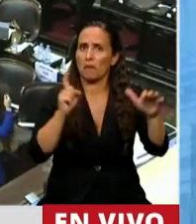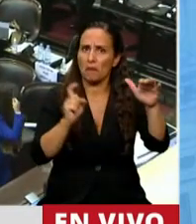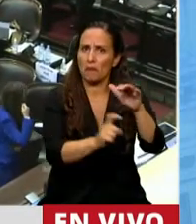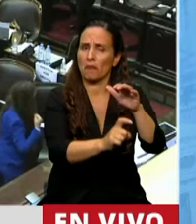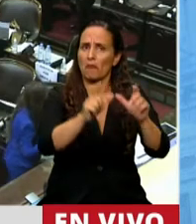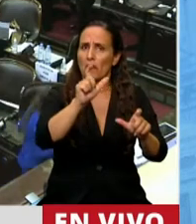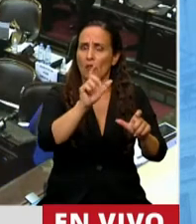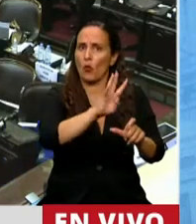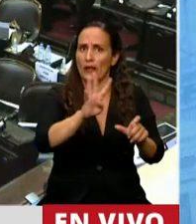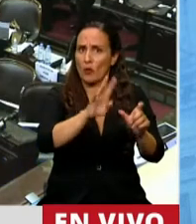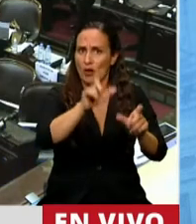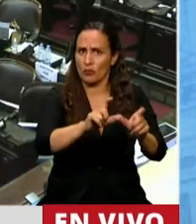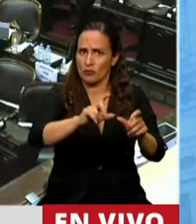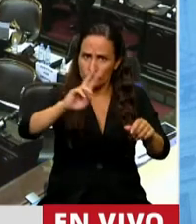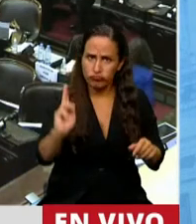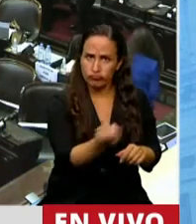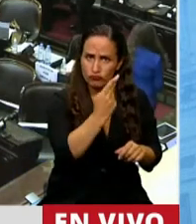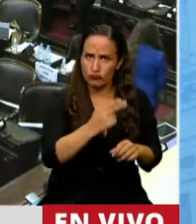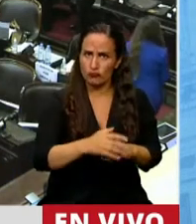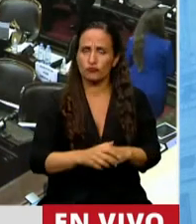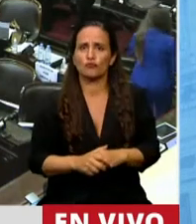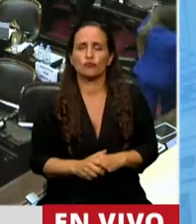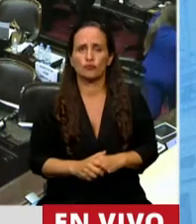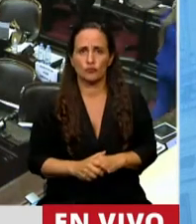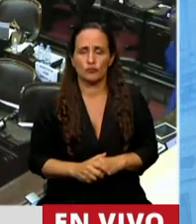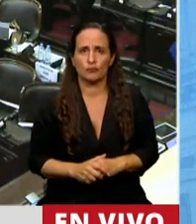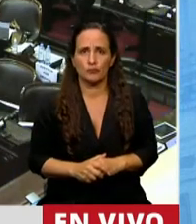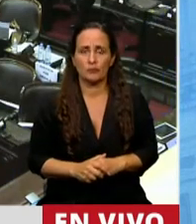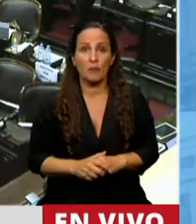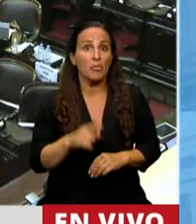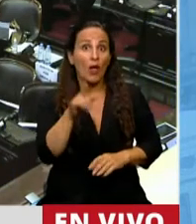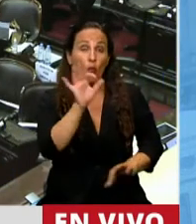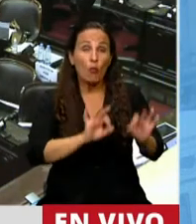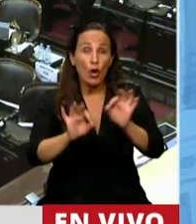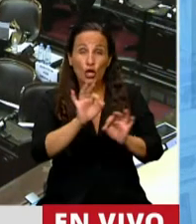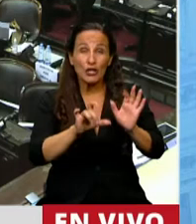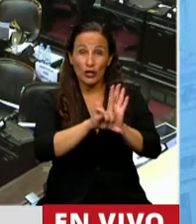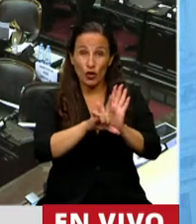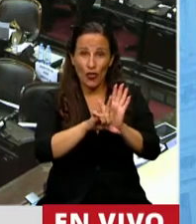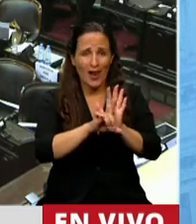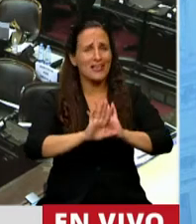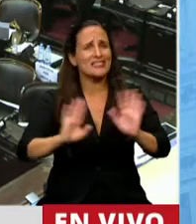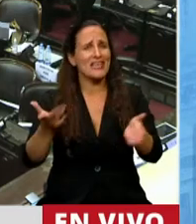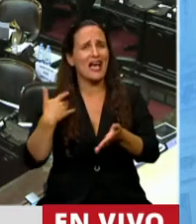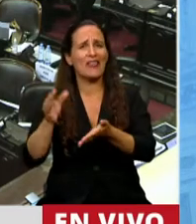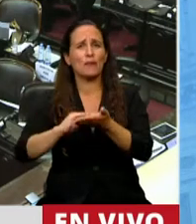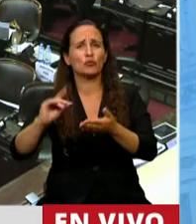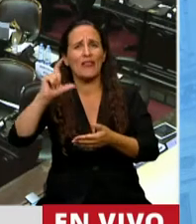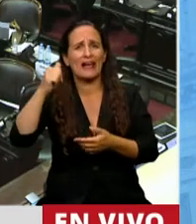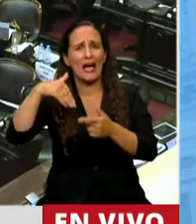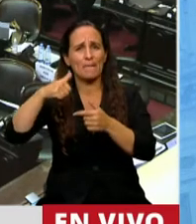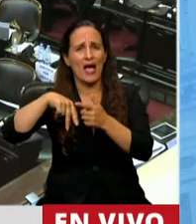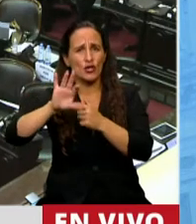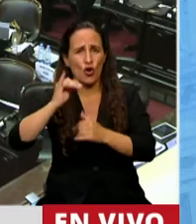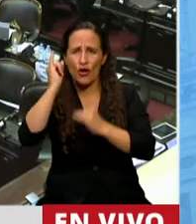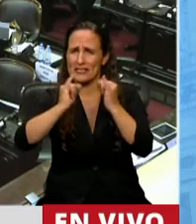a sus 44 tripulantes este proyecto que hoy día tratamos que lo explicó muy bien la diputada camaño